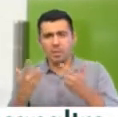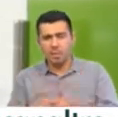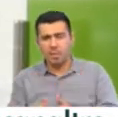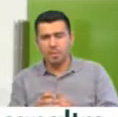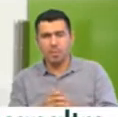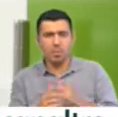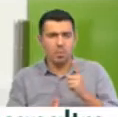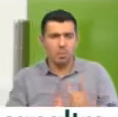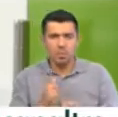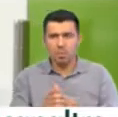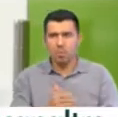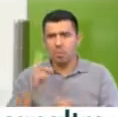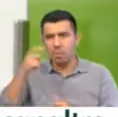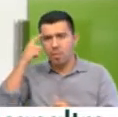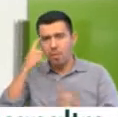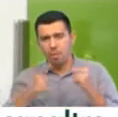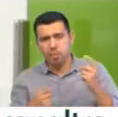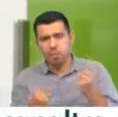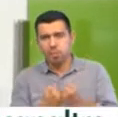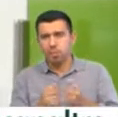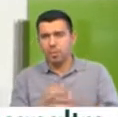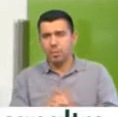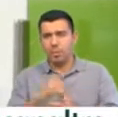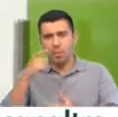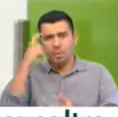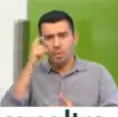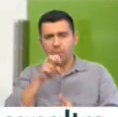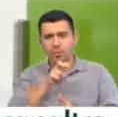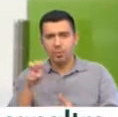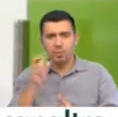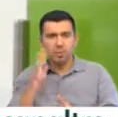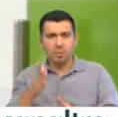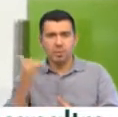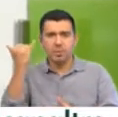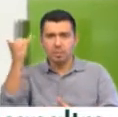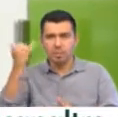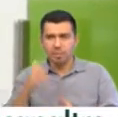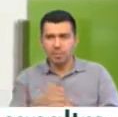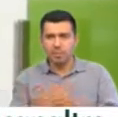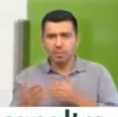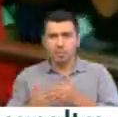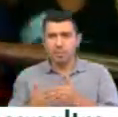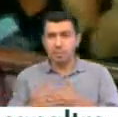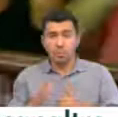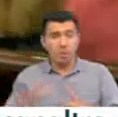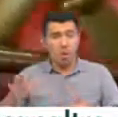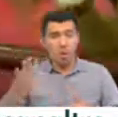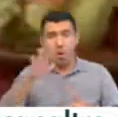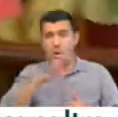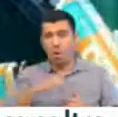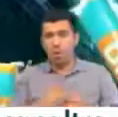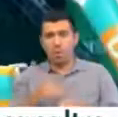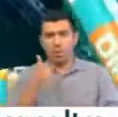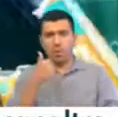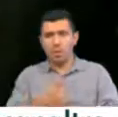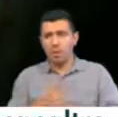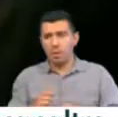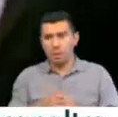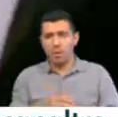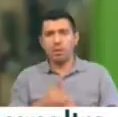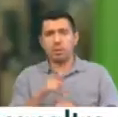empresarios, nuestro gobernador, el gobernador del norte de Santander, de todo el canal de gerentes